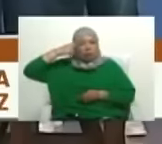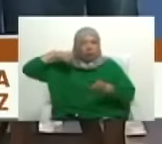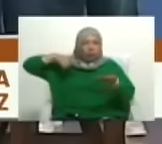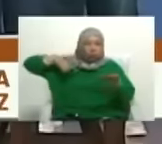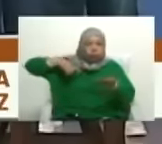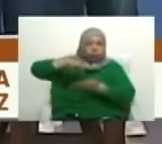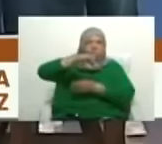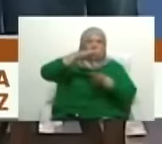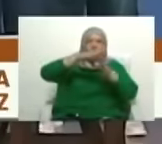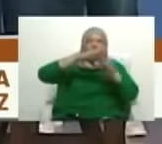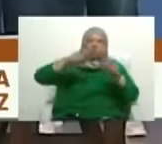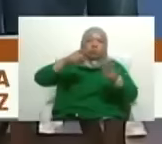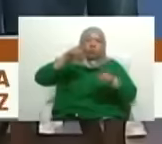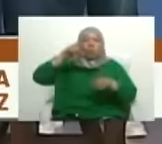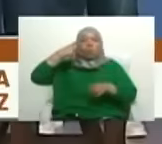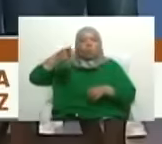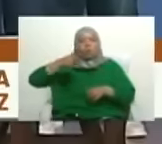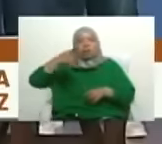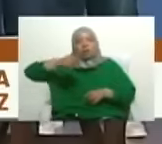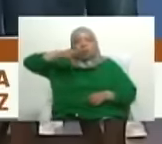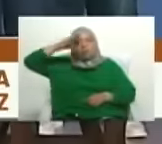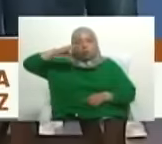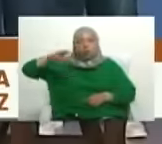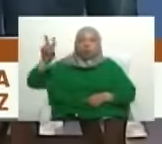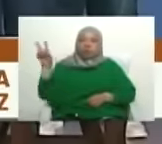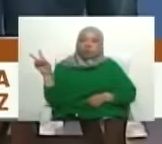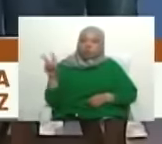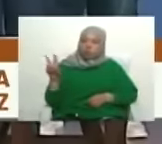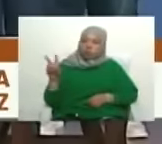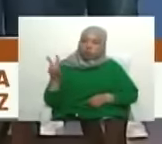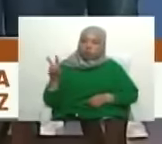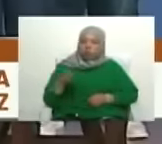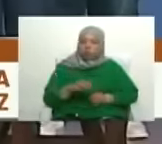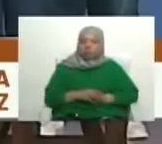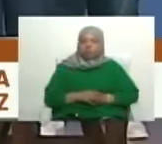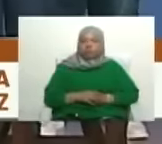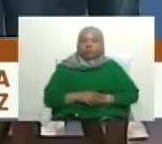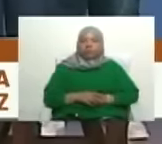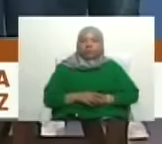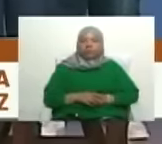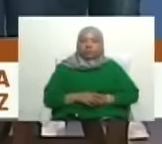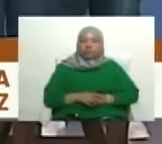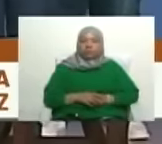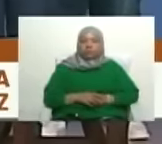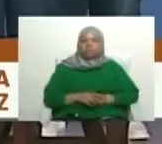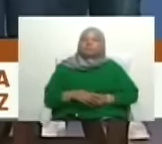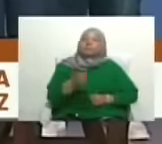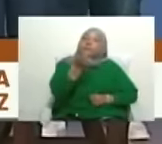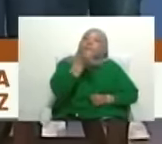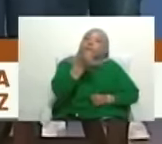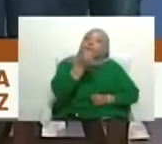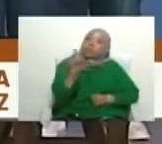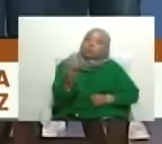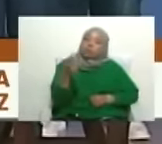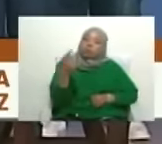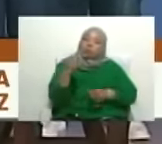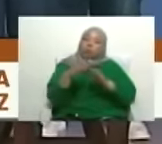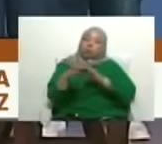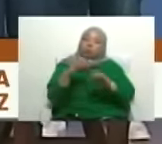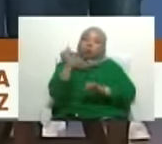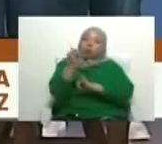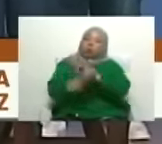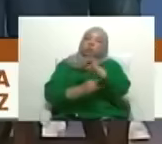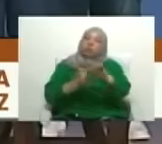a todo el alto mando político y militar de Venezuela, las primeras declaraciones eran, en los medios de comunicación